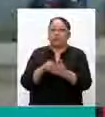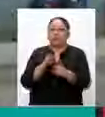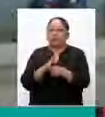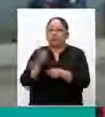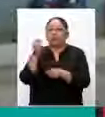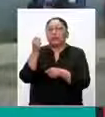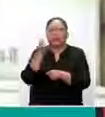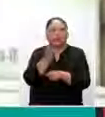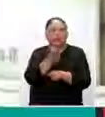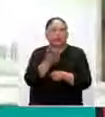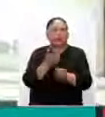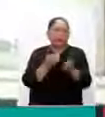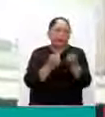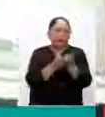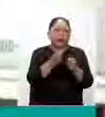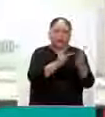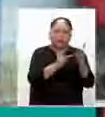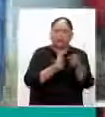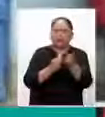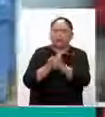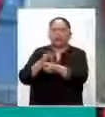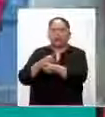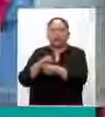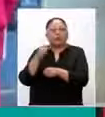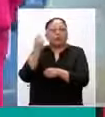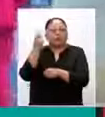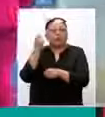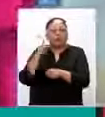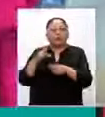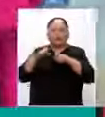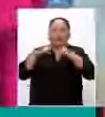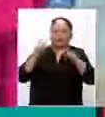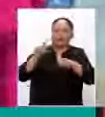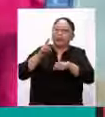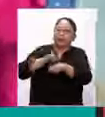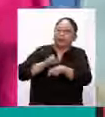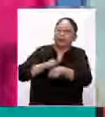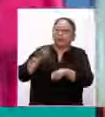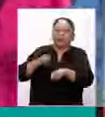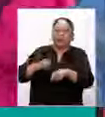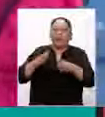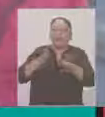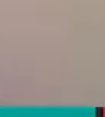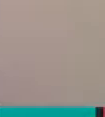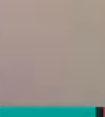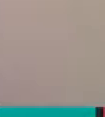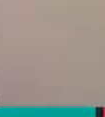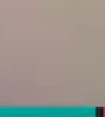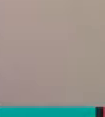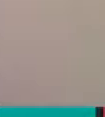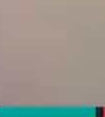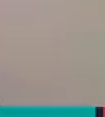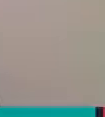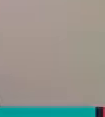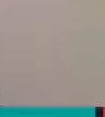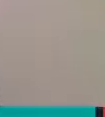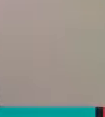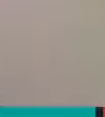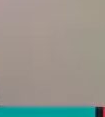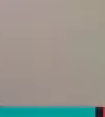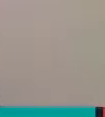gestiones para que los equipos de bioseguridad, para que los insumos de trabajo que ustedes necesitan